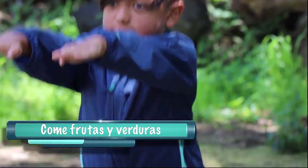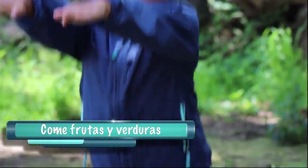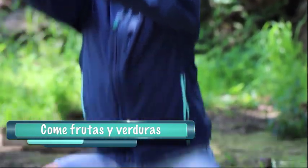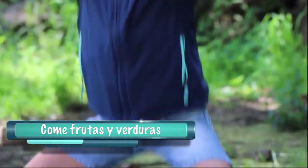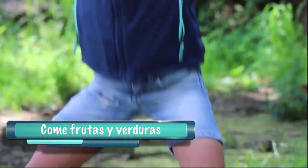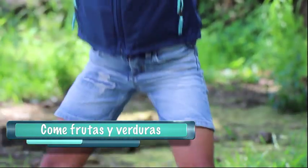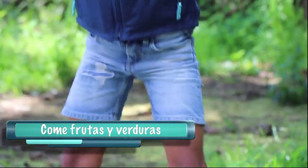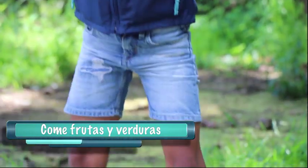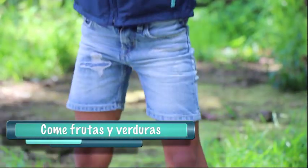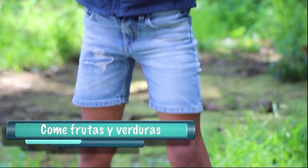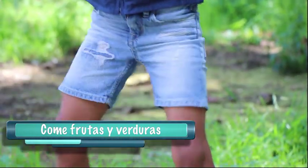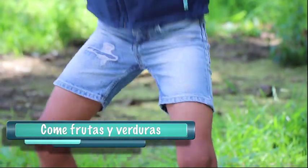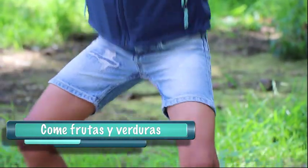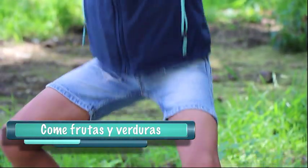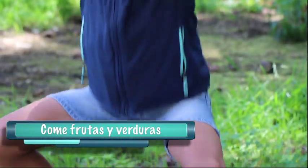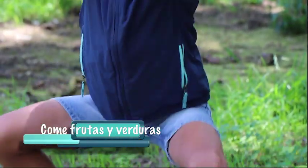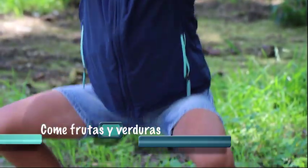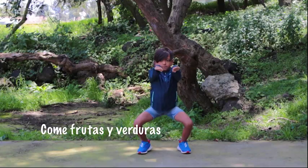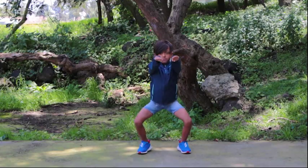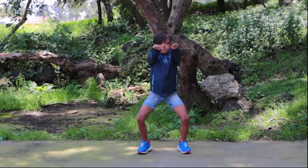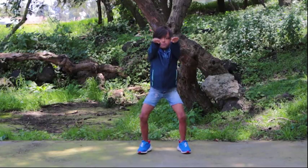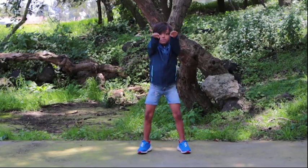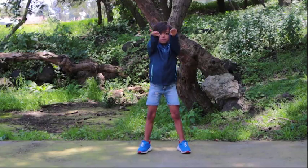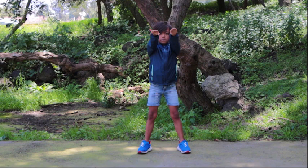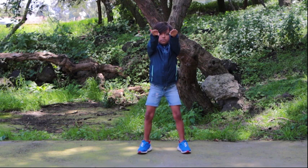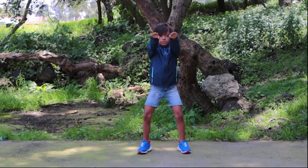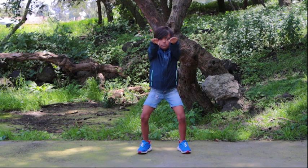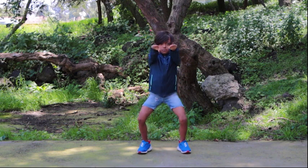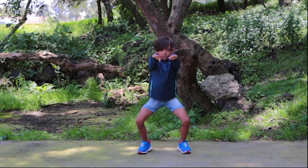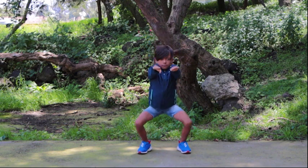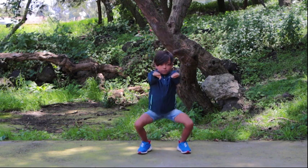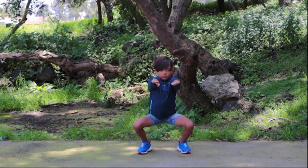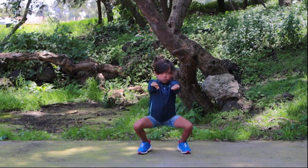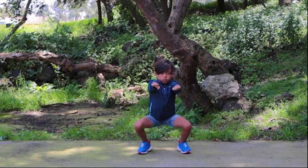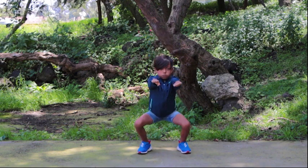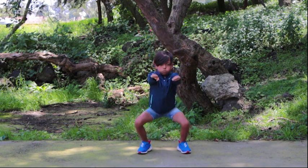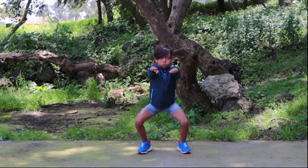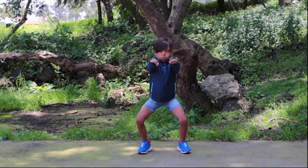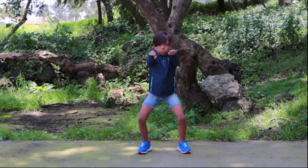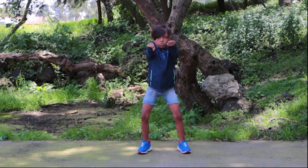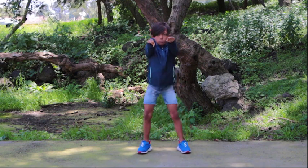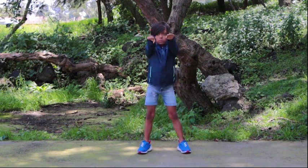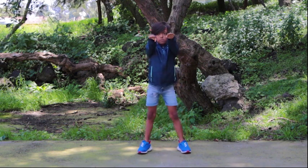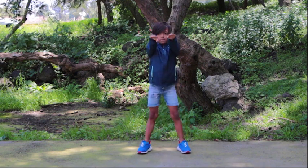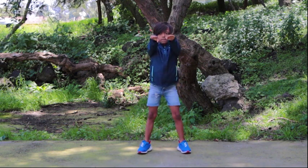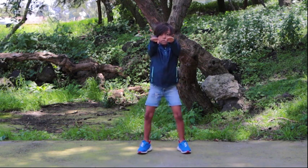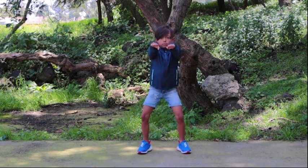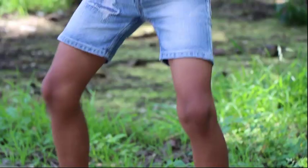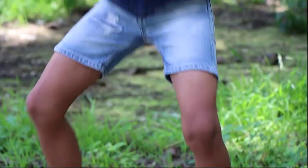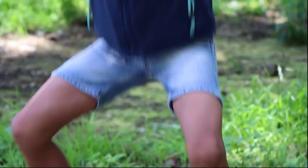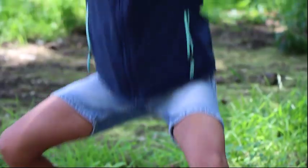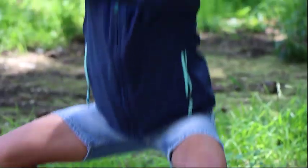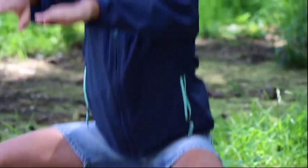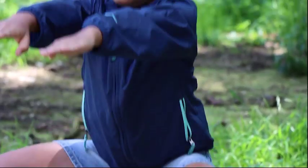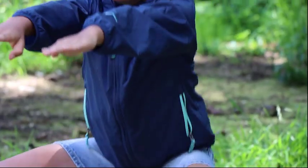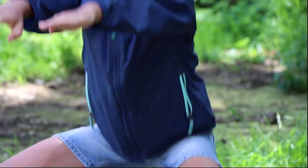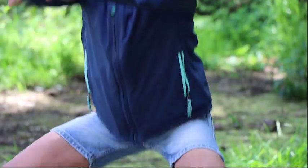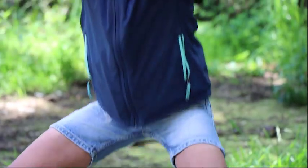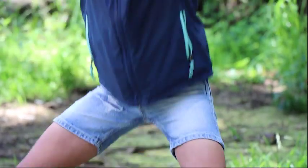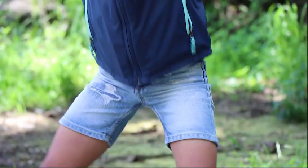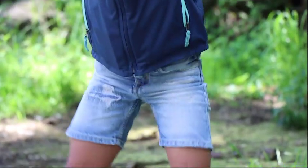más. Bien, otra más. Bien trabajado, respira.